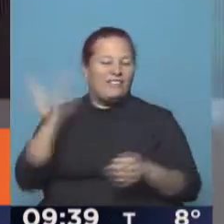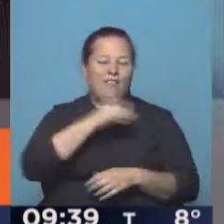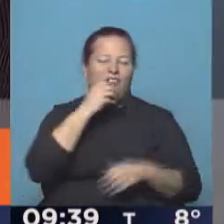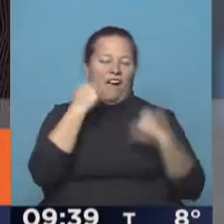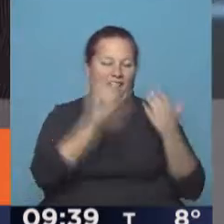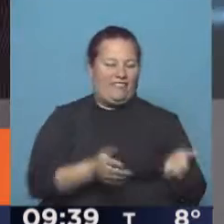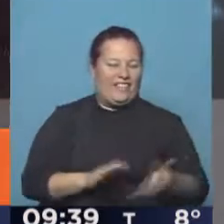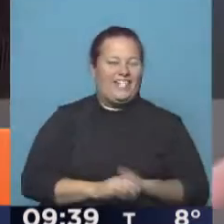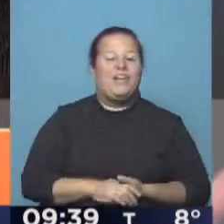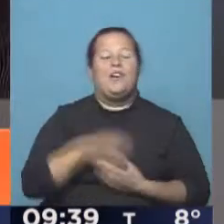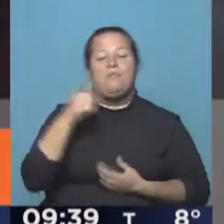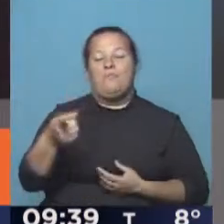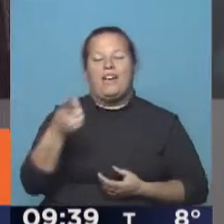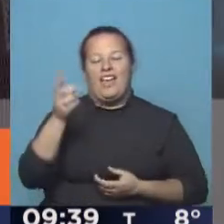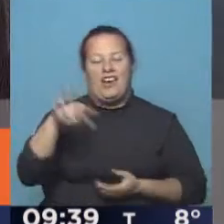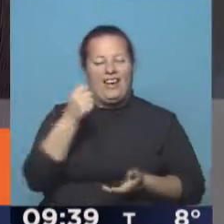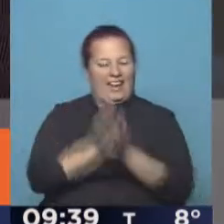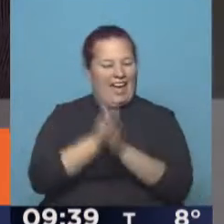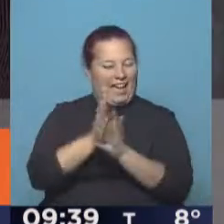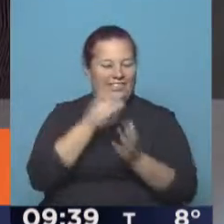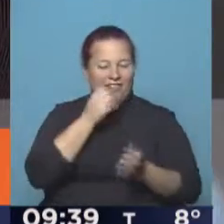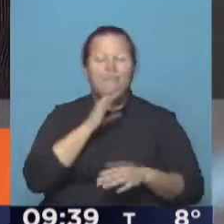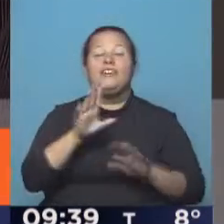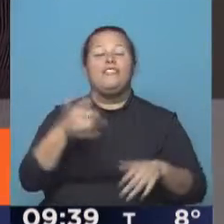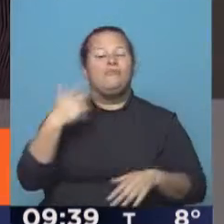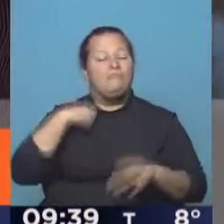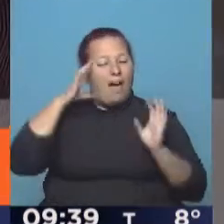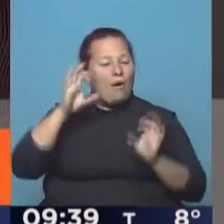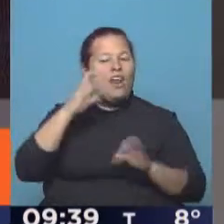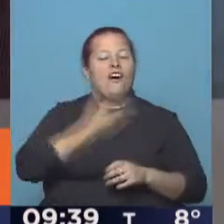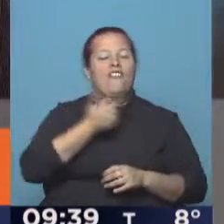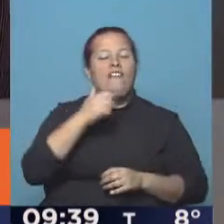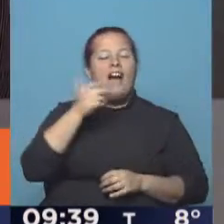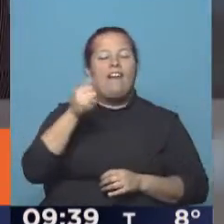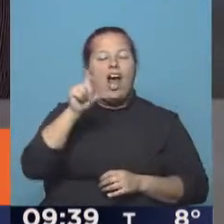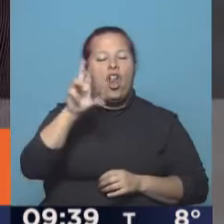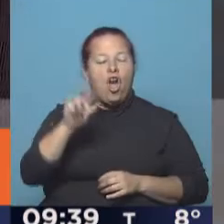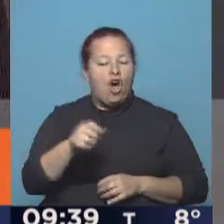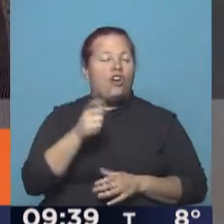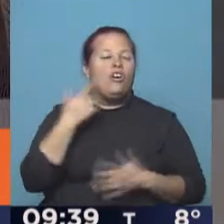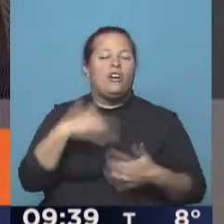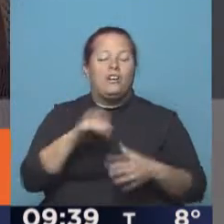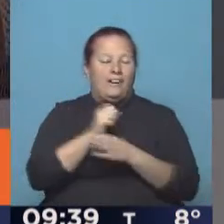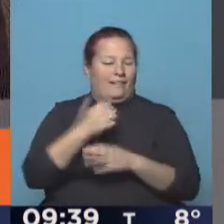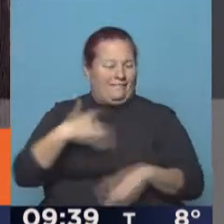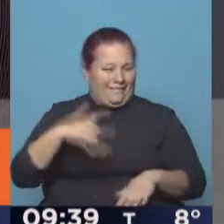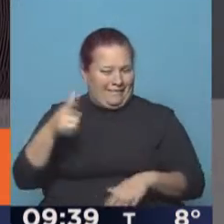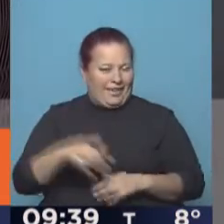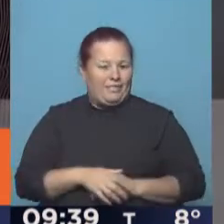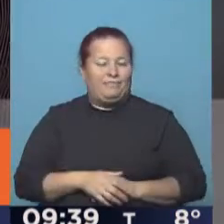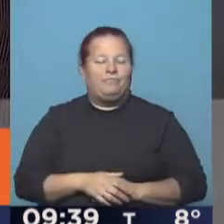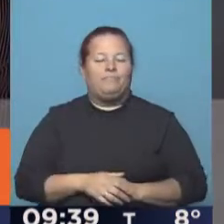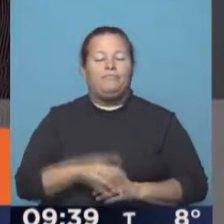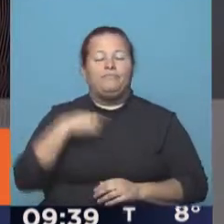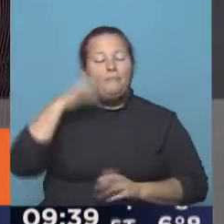comer, porque a él no le cobraban. Y esto me acuerdo siempre de Favaloro. Favaloro fue un hincha furioso de don Arturo.